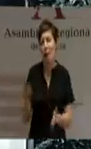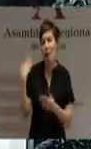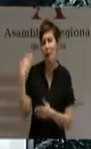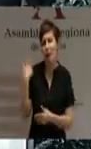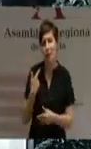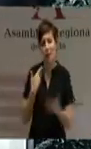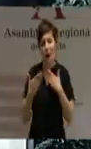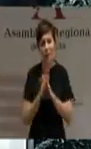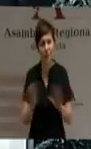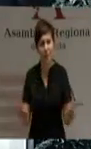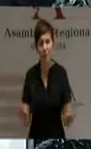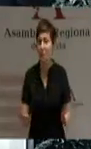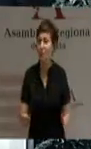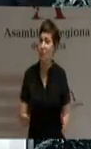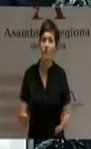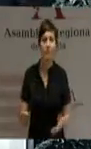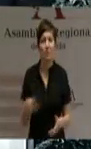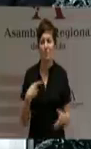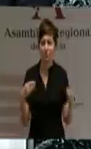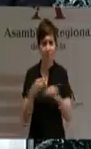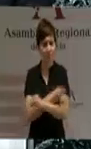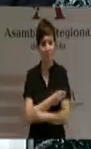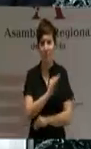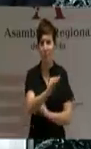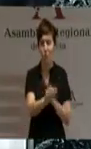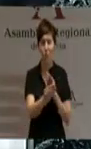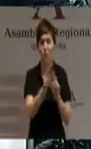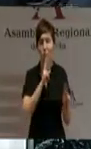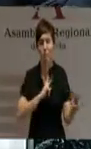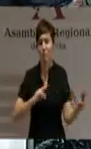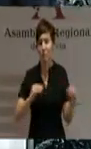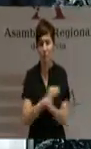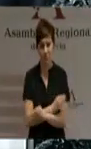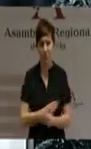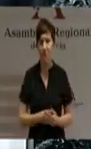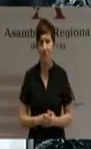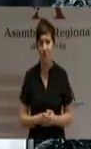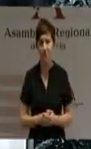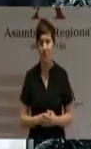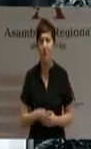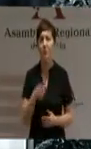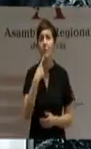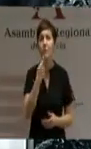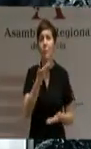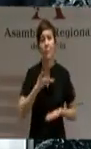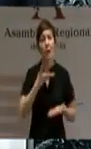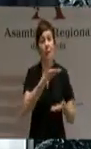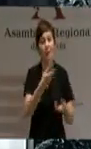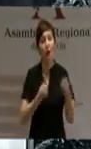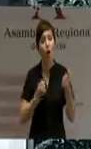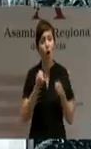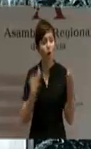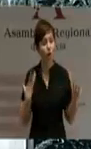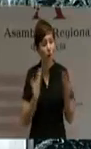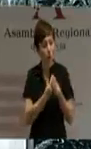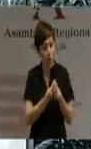dos al mismo tiempo, no. Hombre, han empezado ustedes muy bien. Usted ha empezado por invitarme a dar un paseo en coche y el señor Pujante a